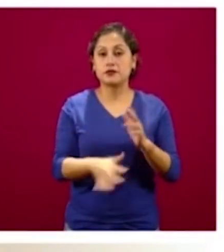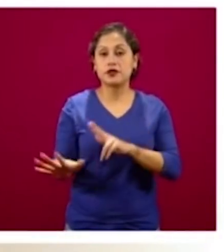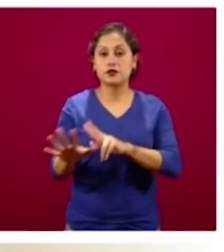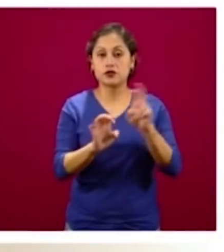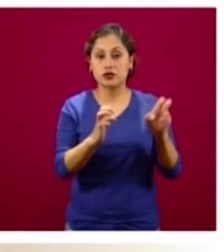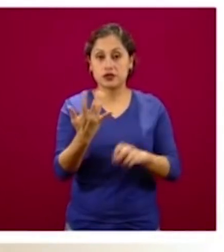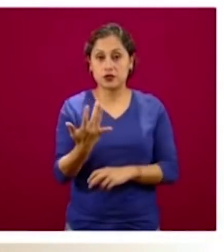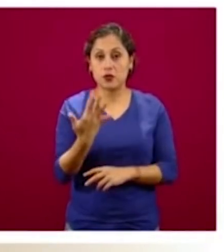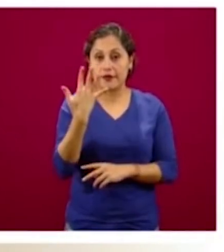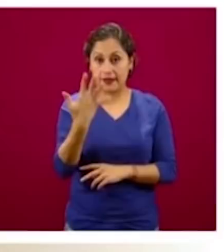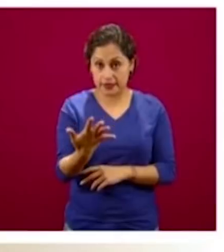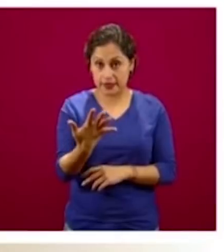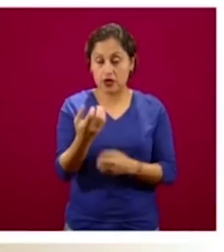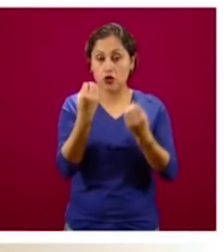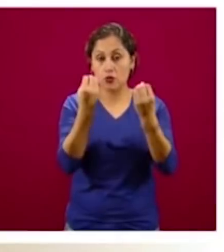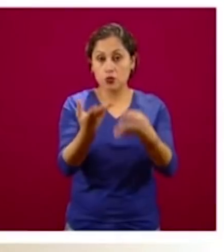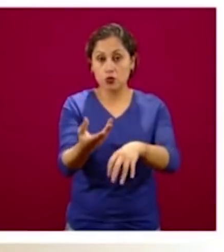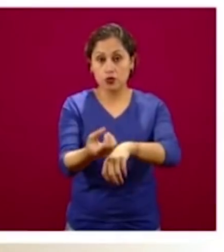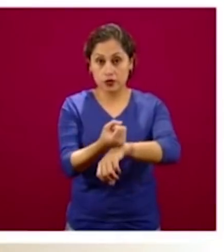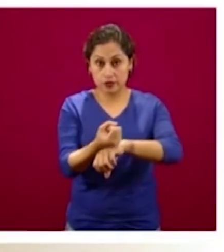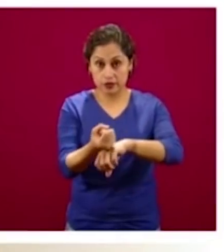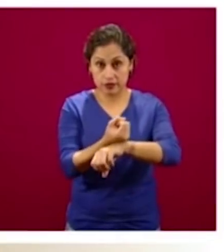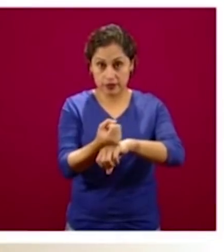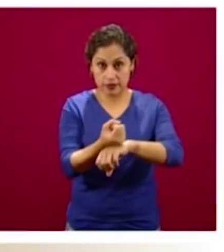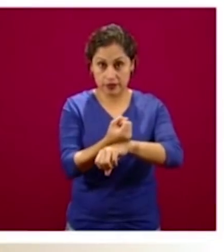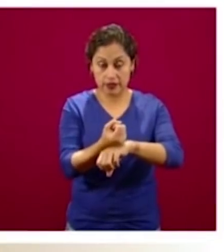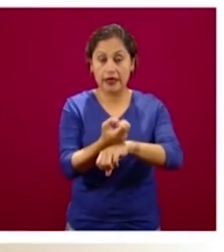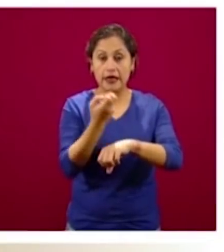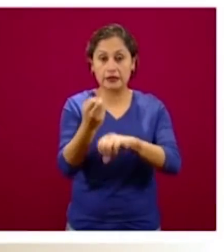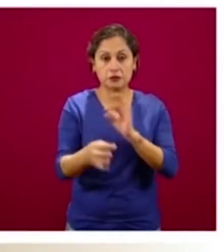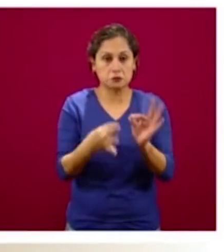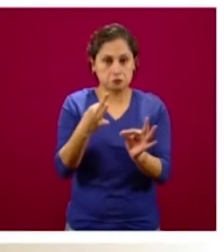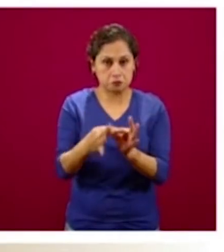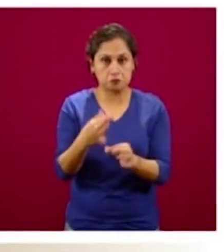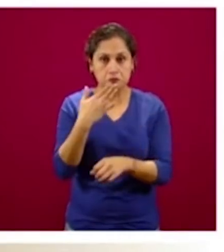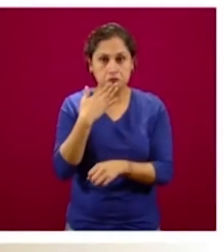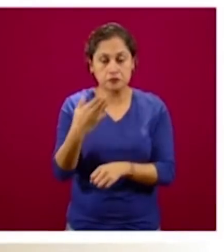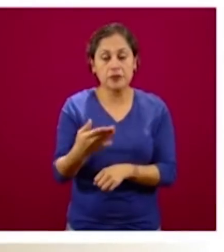32,855 donaciones efectivas contra